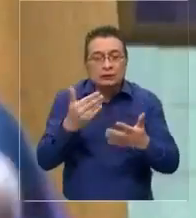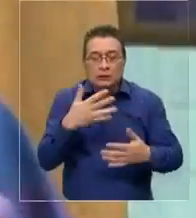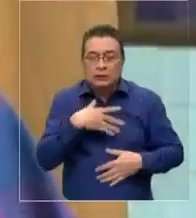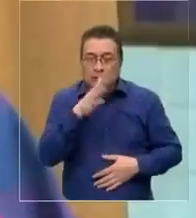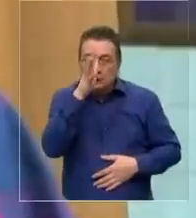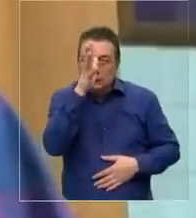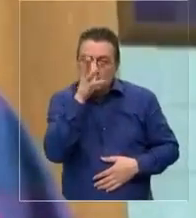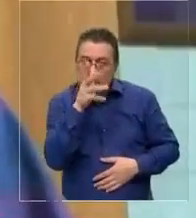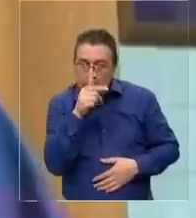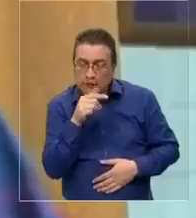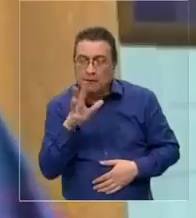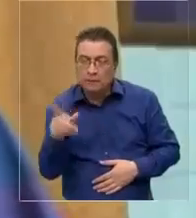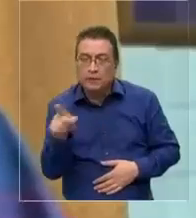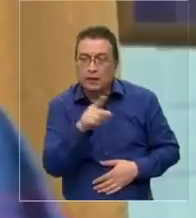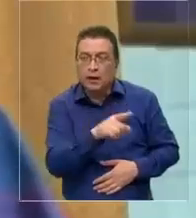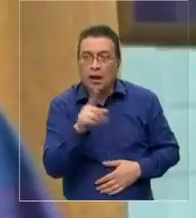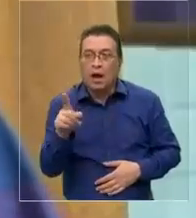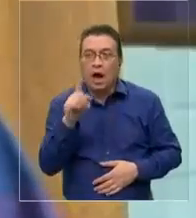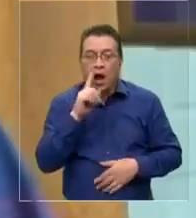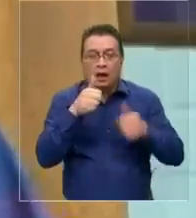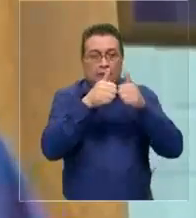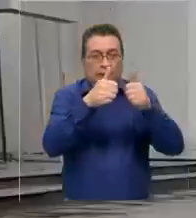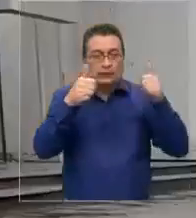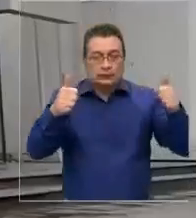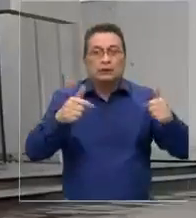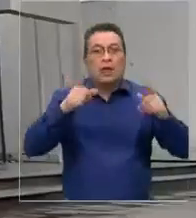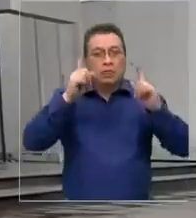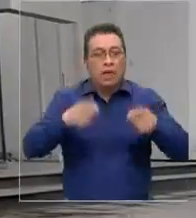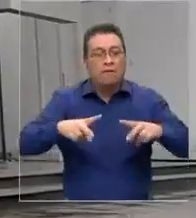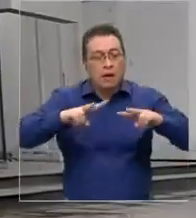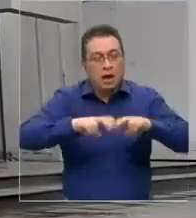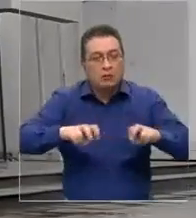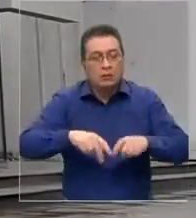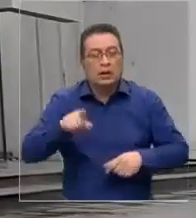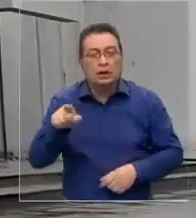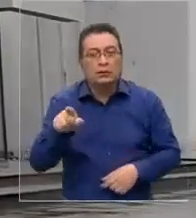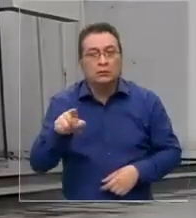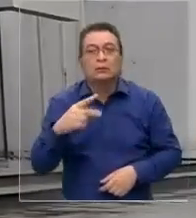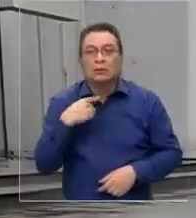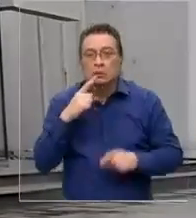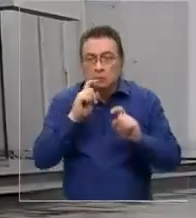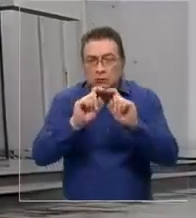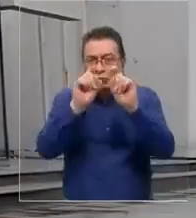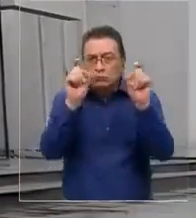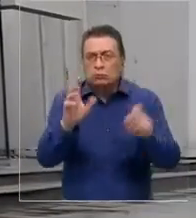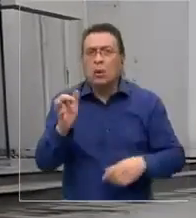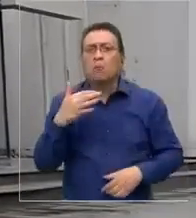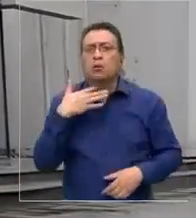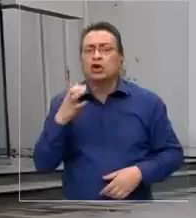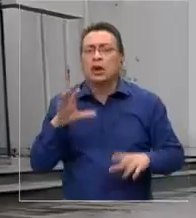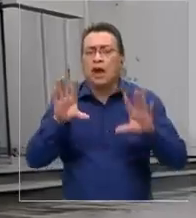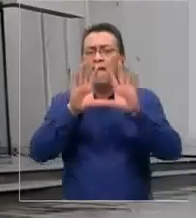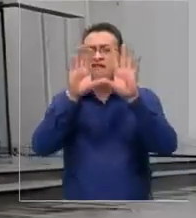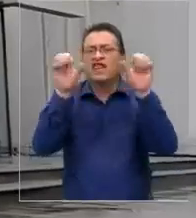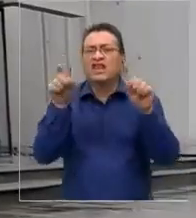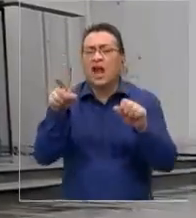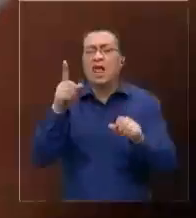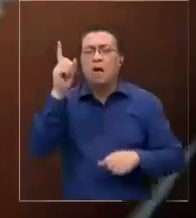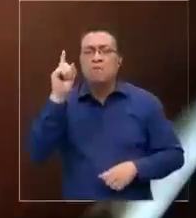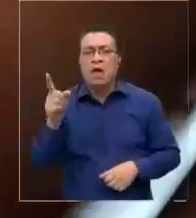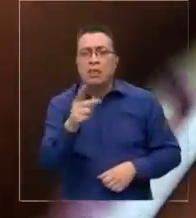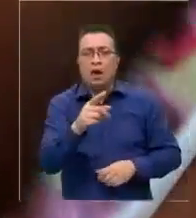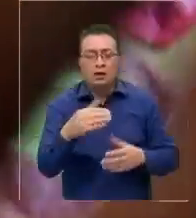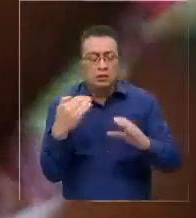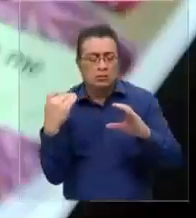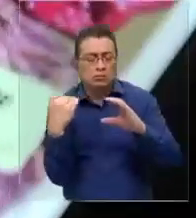sentimental de autoridades que están encargadas de investigar. Todavía es un misterio por qué la fiscalía argumentó que un mensaje